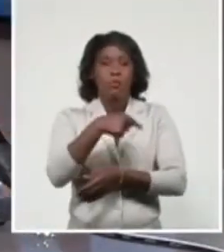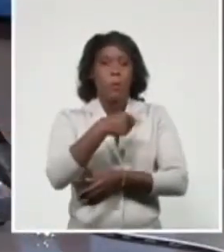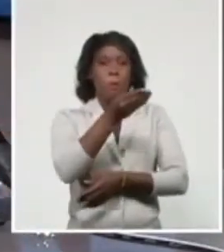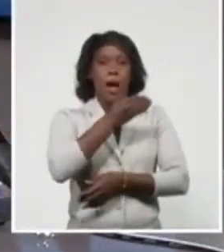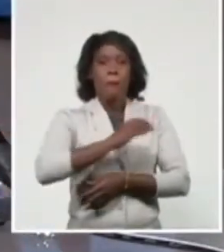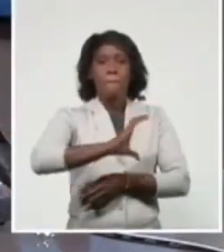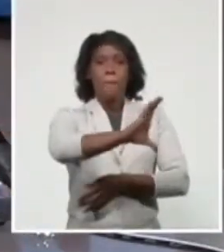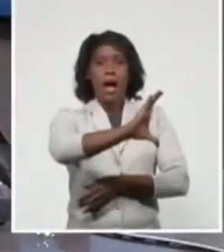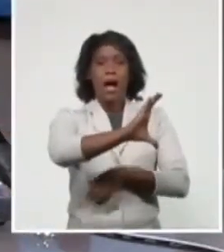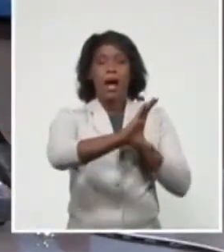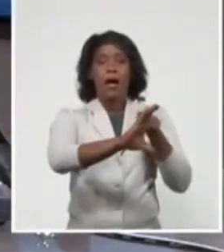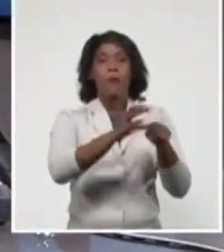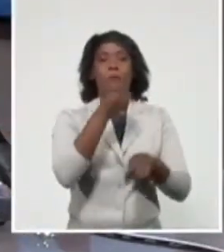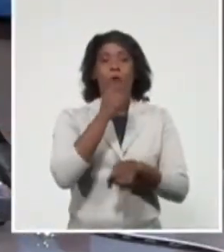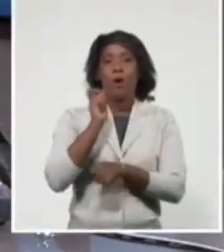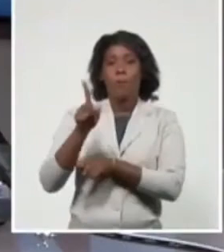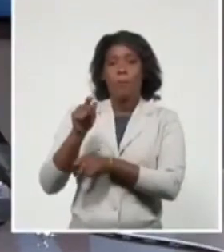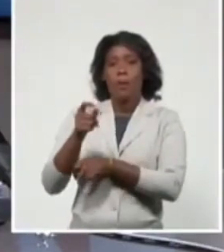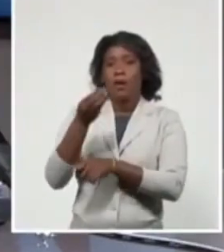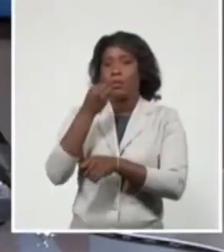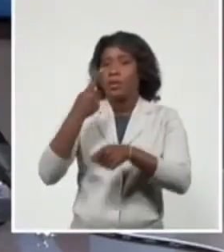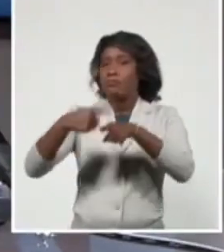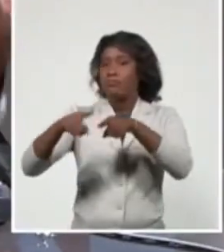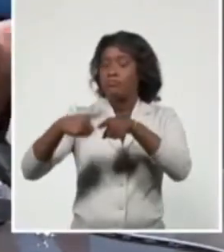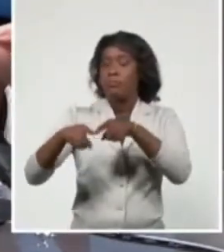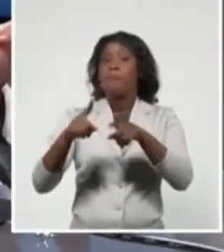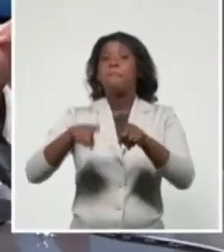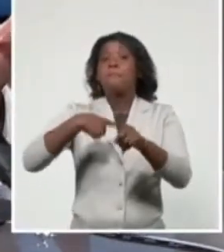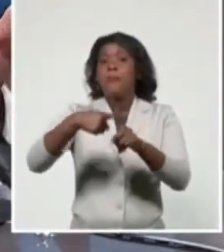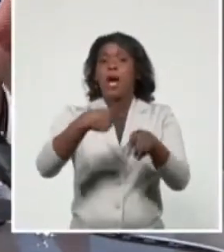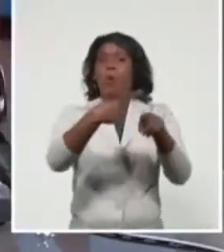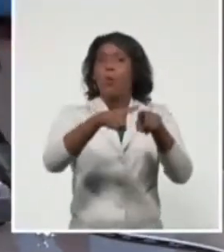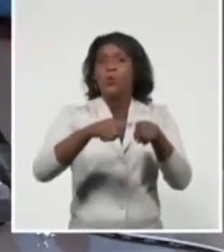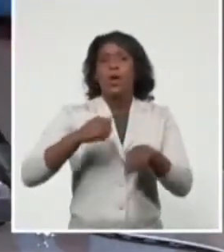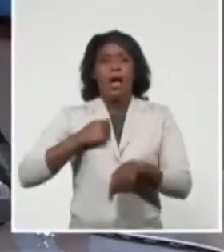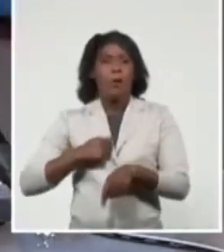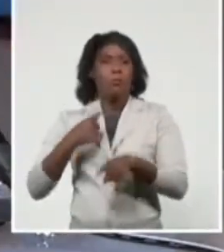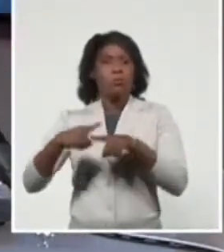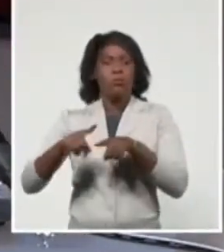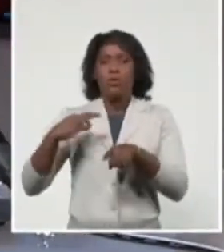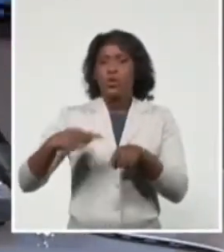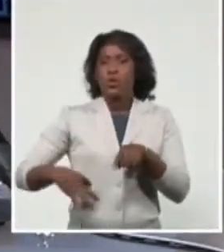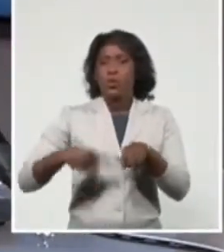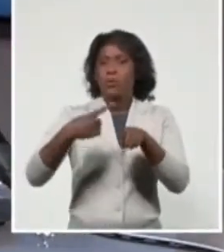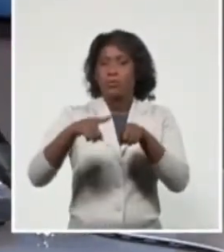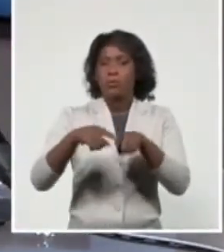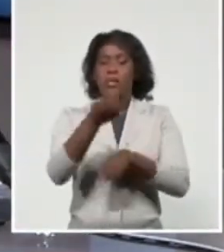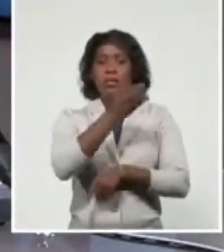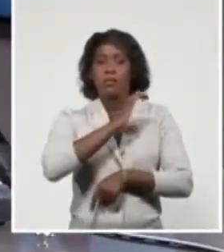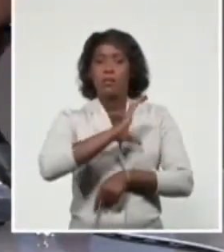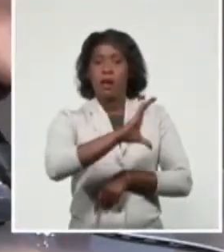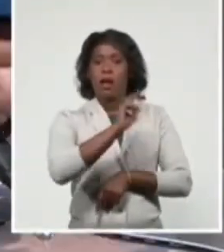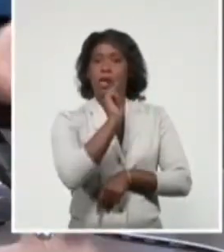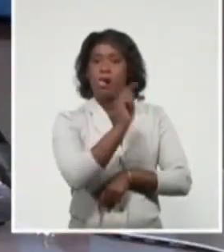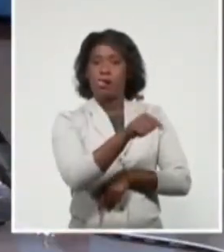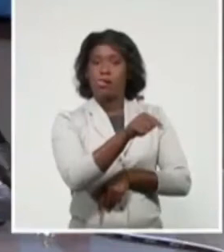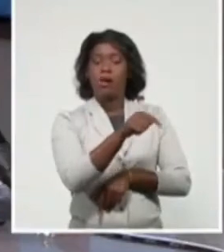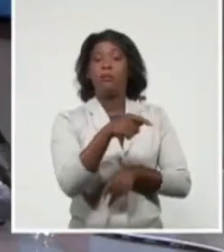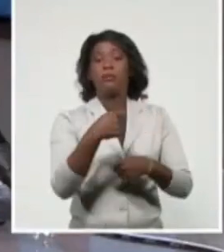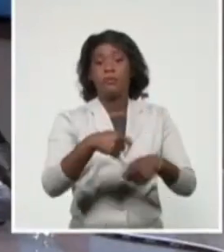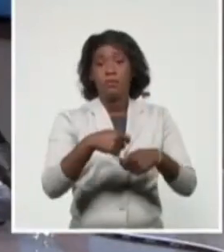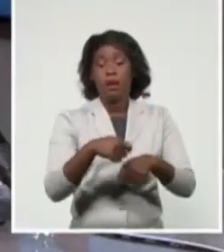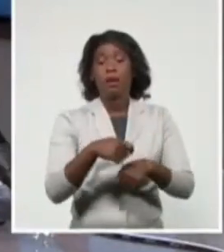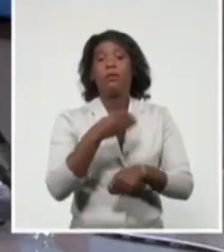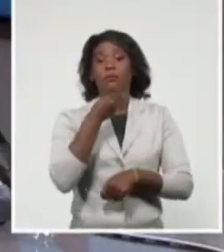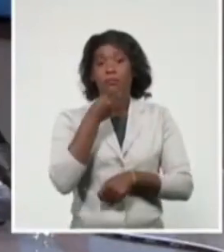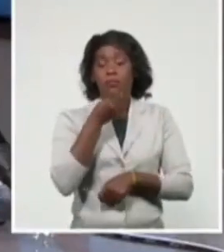la canasta. Y hay personas que por el salario que tuvieron en su vida laboral, entonces la jubilación va a ser equivalente a más